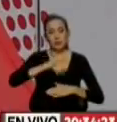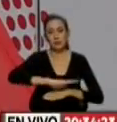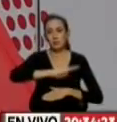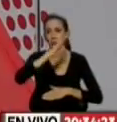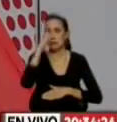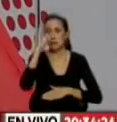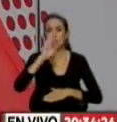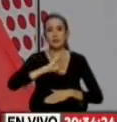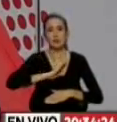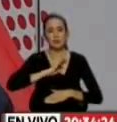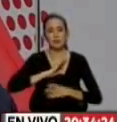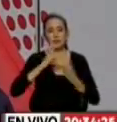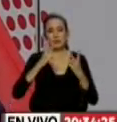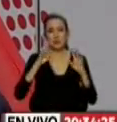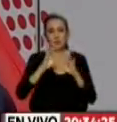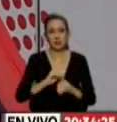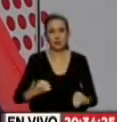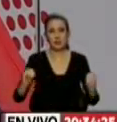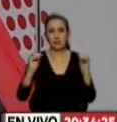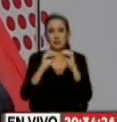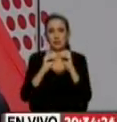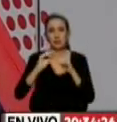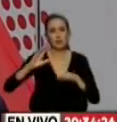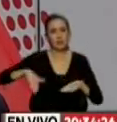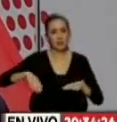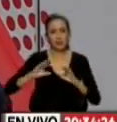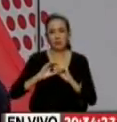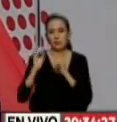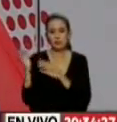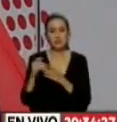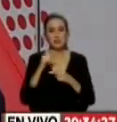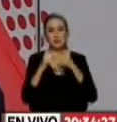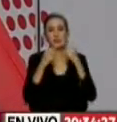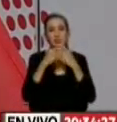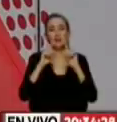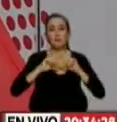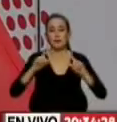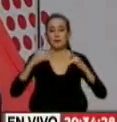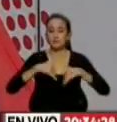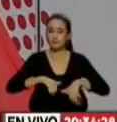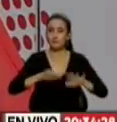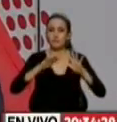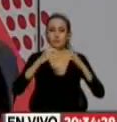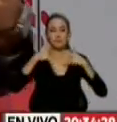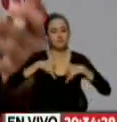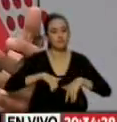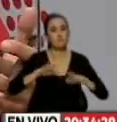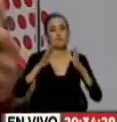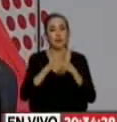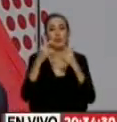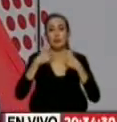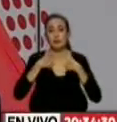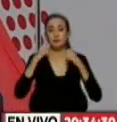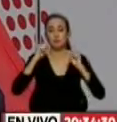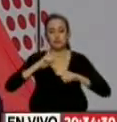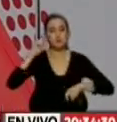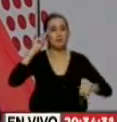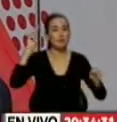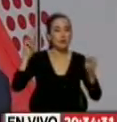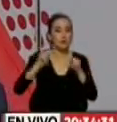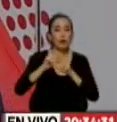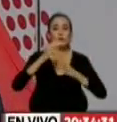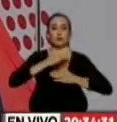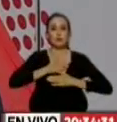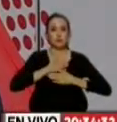que expresamente lo que yo creo que es un poco tardío y creo que todavía es poco, pero sin embargo aplaudo y celebro el hecho de que ya somos